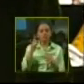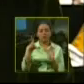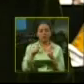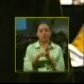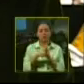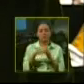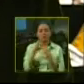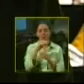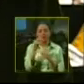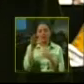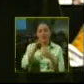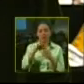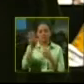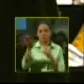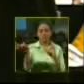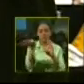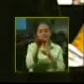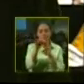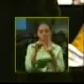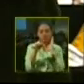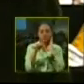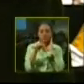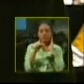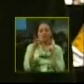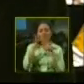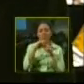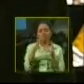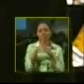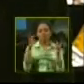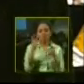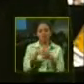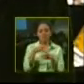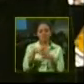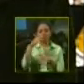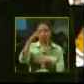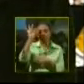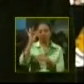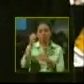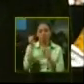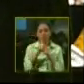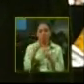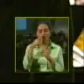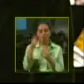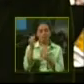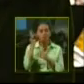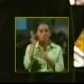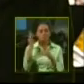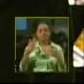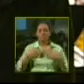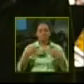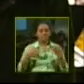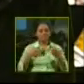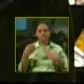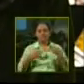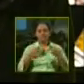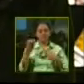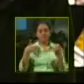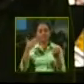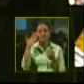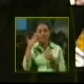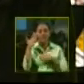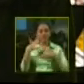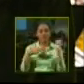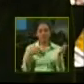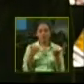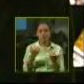votar y a elegir a sus representantes. En muchísimas ocasiones nos encontramos con hombres y mujeres que estaban entusiastas de saber que ahora su